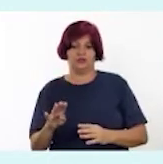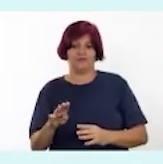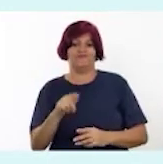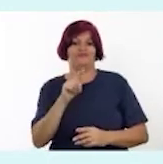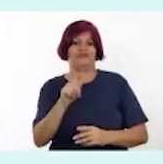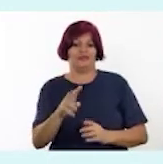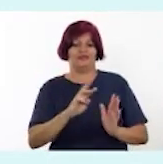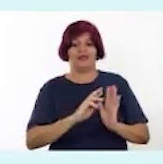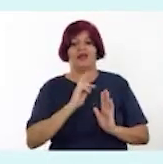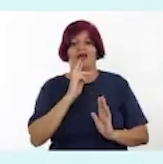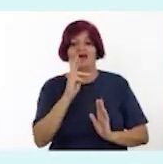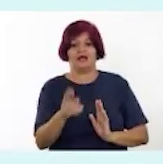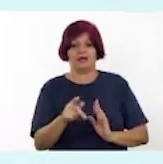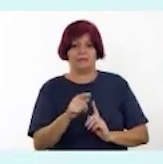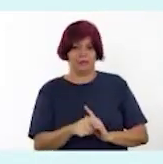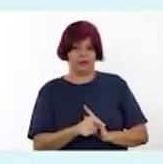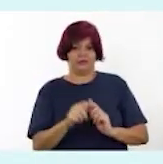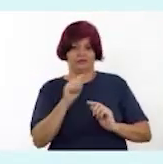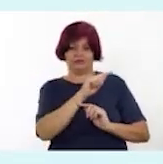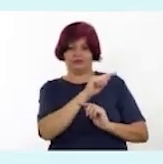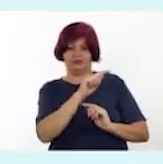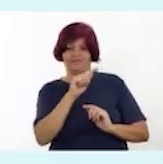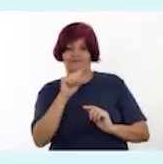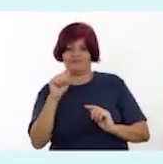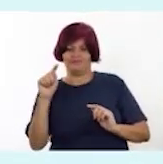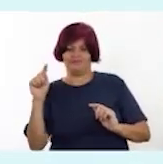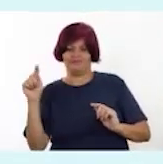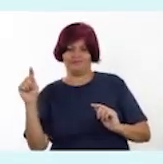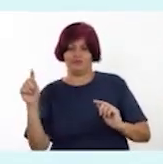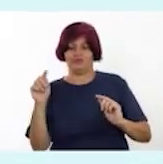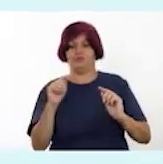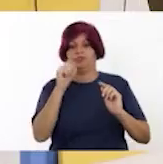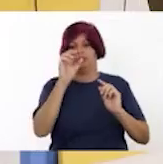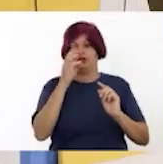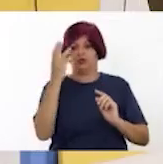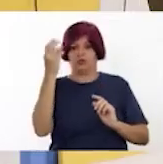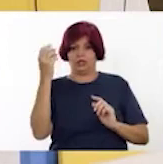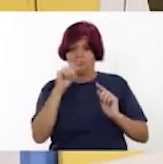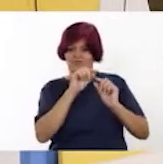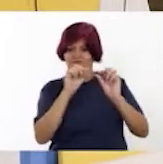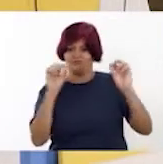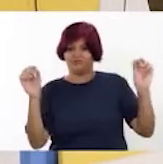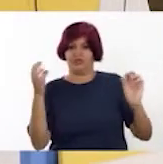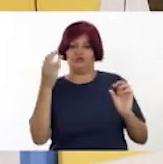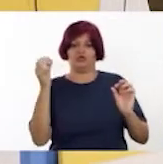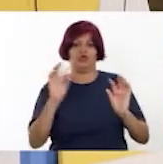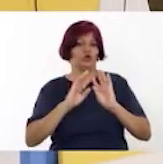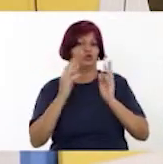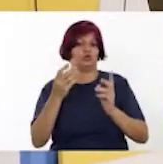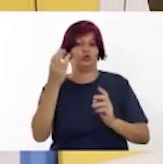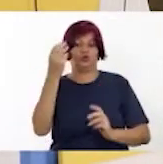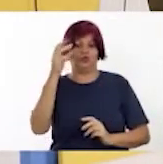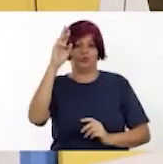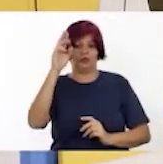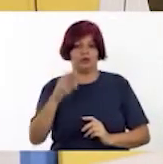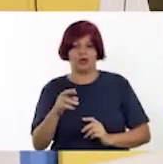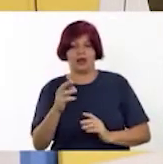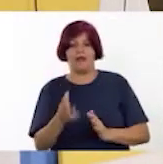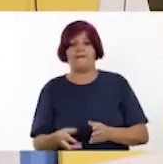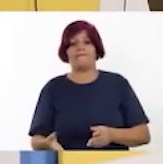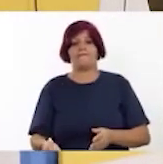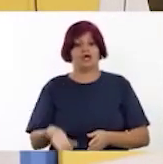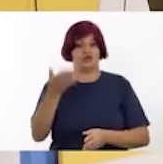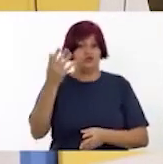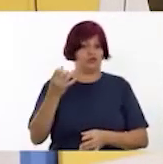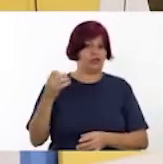en forma de desigualdad y aquí tienen el conjunto solución en un rayo numérico. Todos los números reales mayores que menos 7 sobre